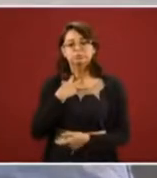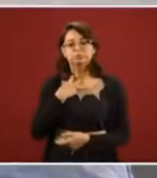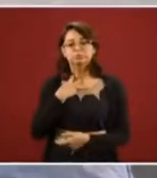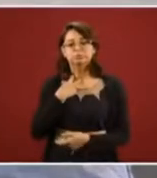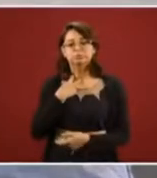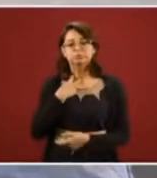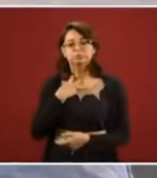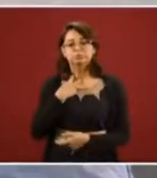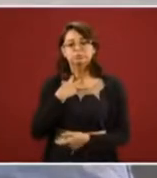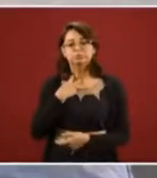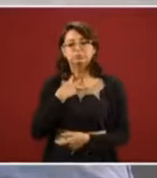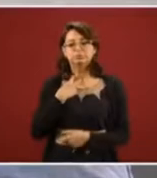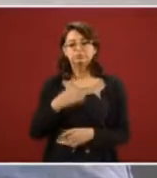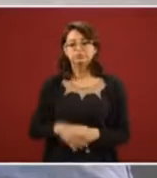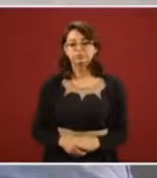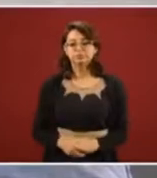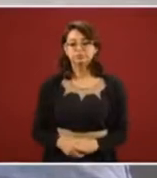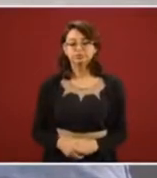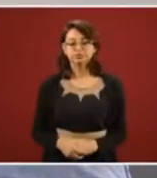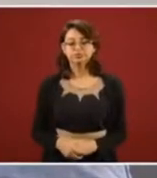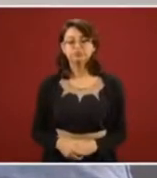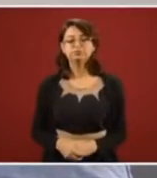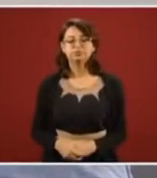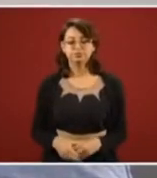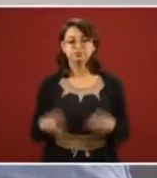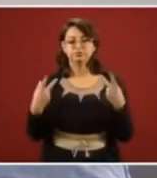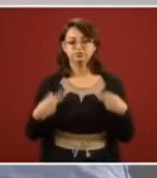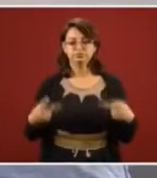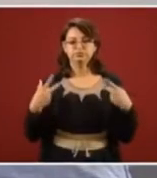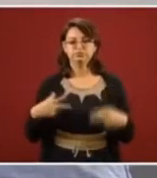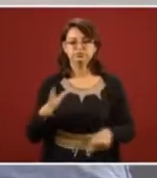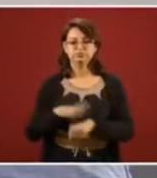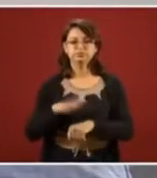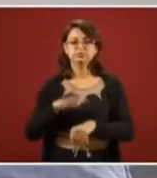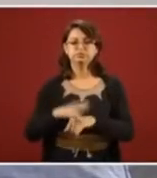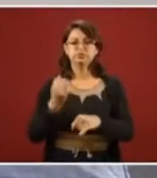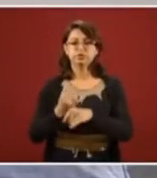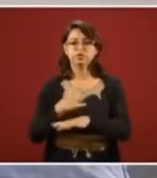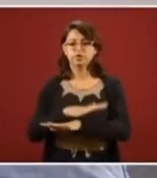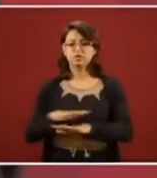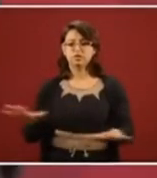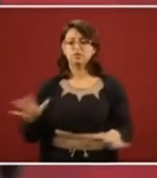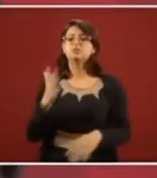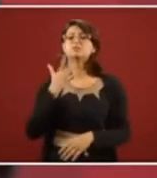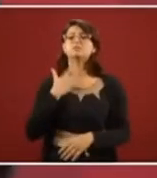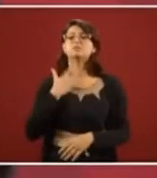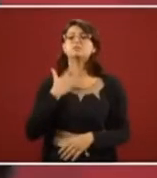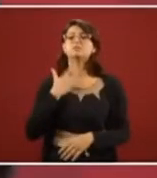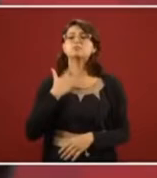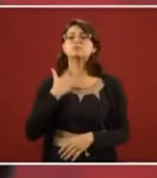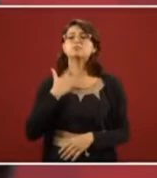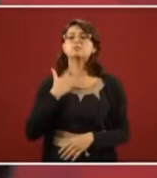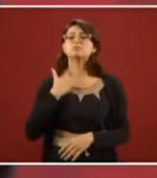issste informa the people este sí aumento de la gasolina